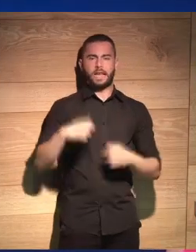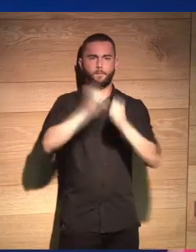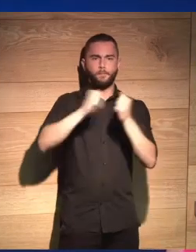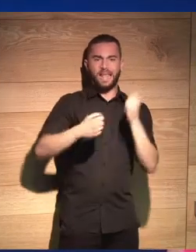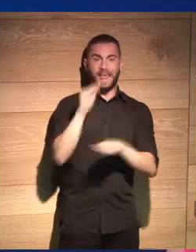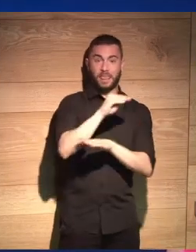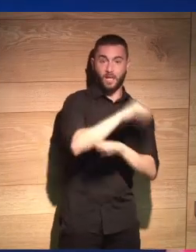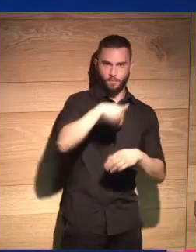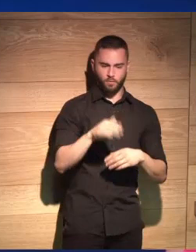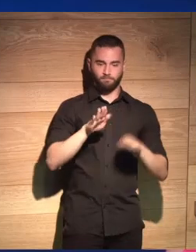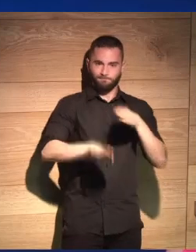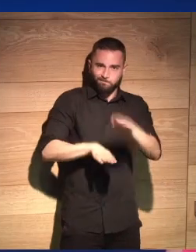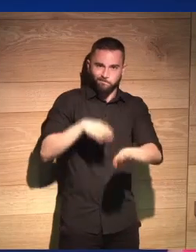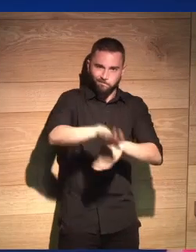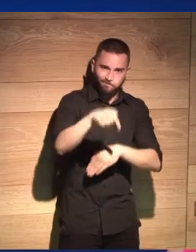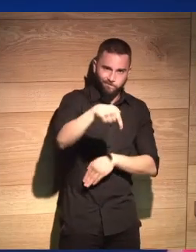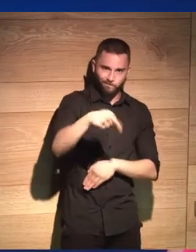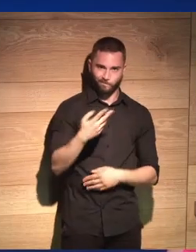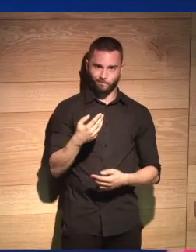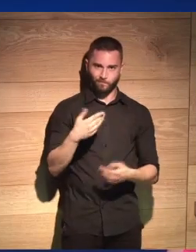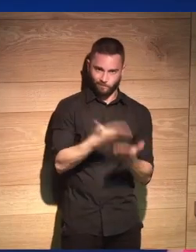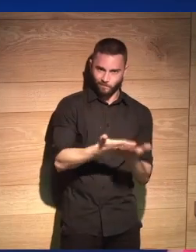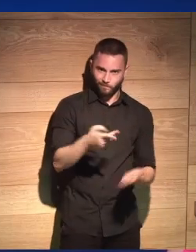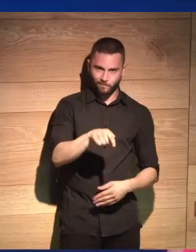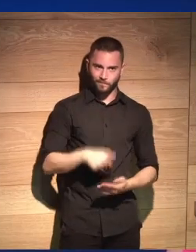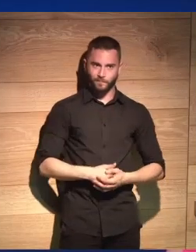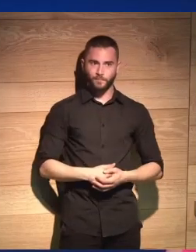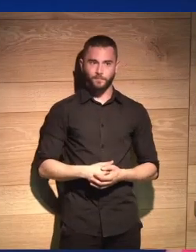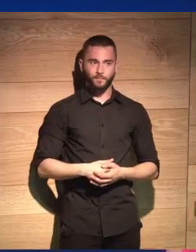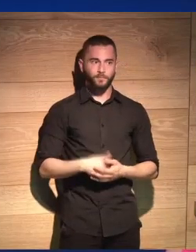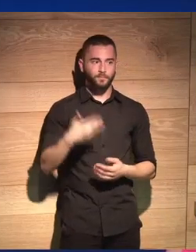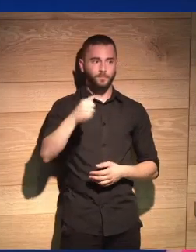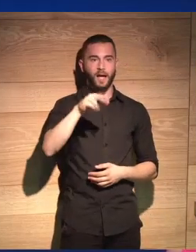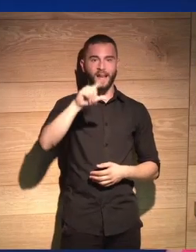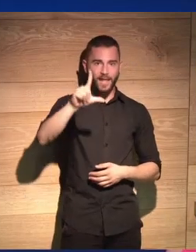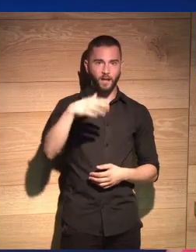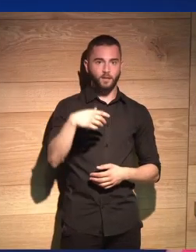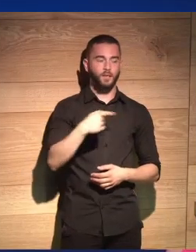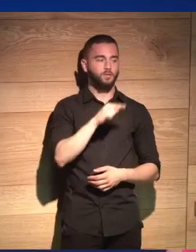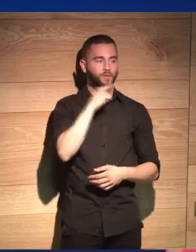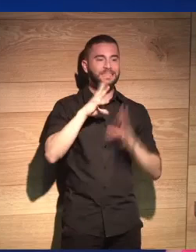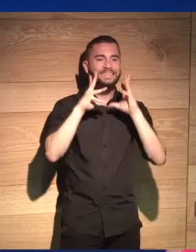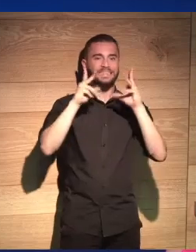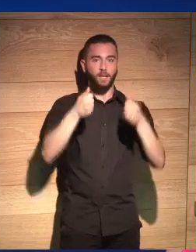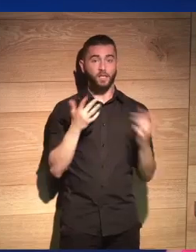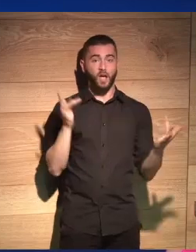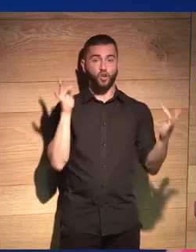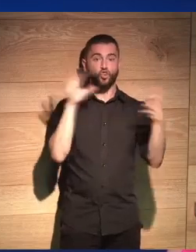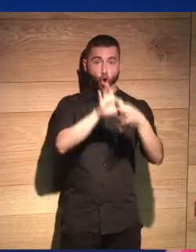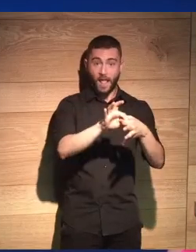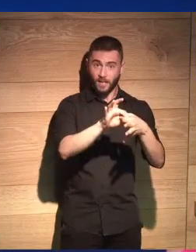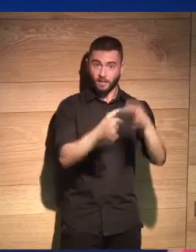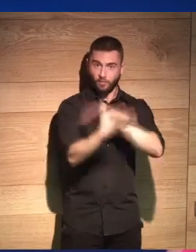ejemplo. Puedo pensar inmediatamente en Darrell y en Lawrence de Arabia, y aparece conectado, incluso lo más